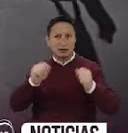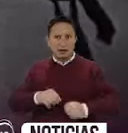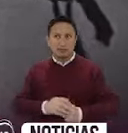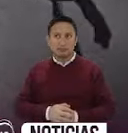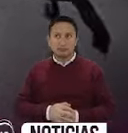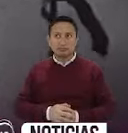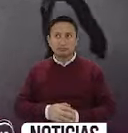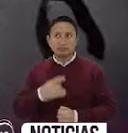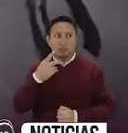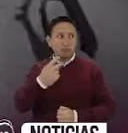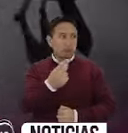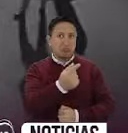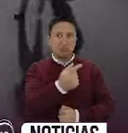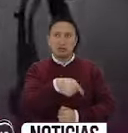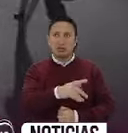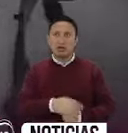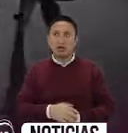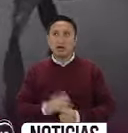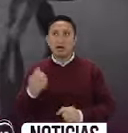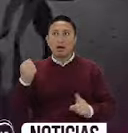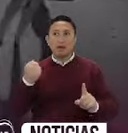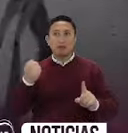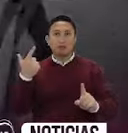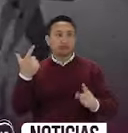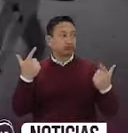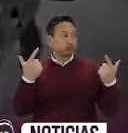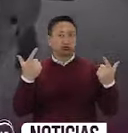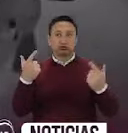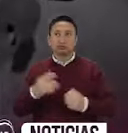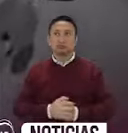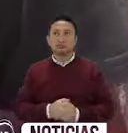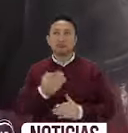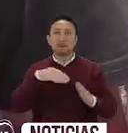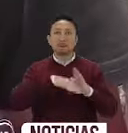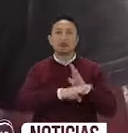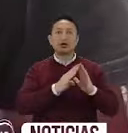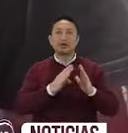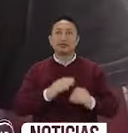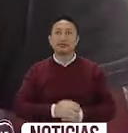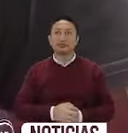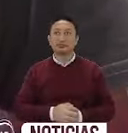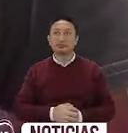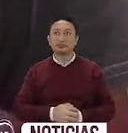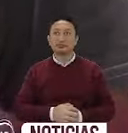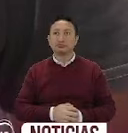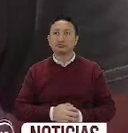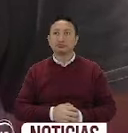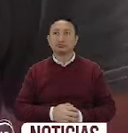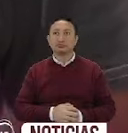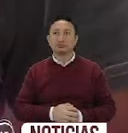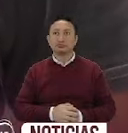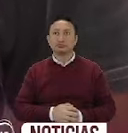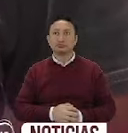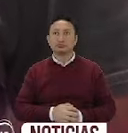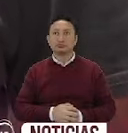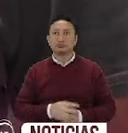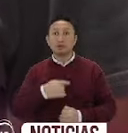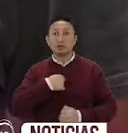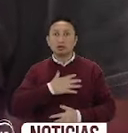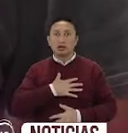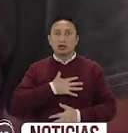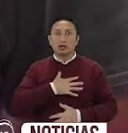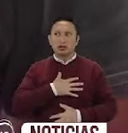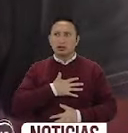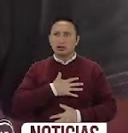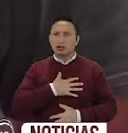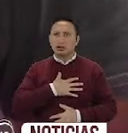Con un abrir y cerrar de ojos, con pistola en mano, ingresaron. Nos quedamos un poco atónitos por lo que